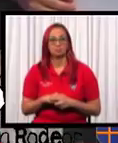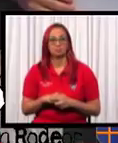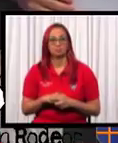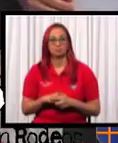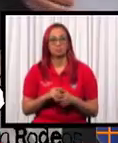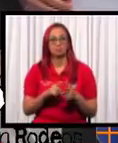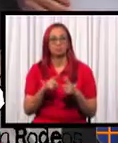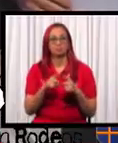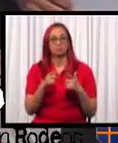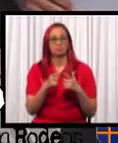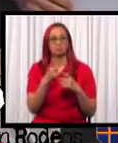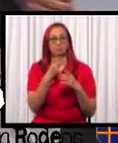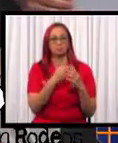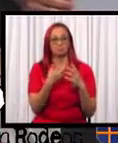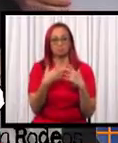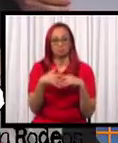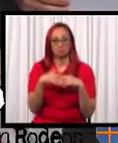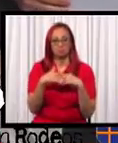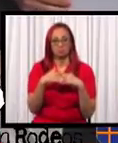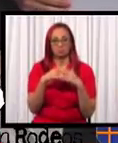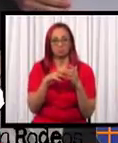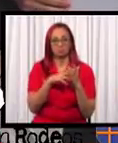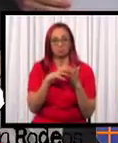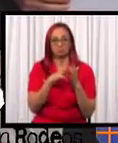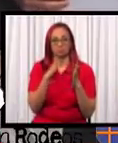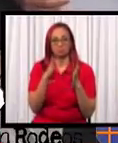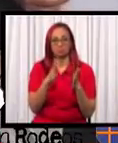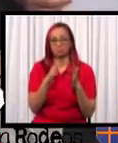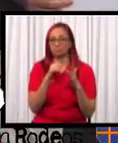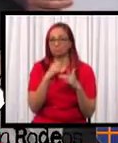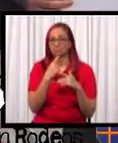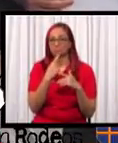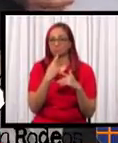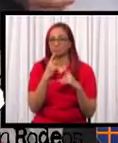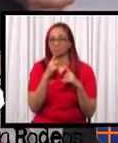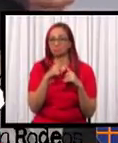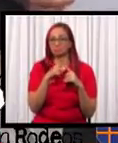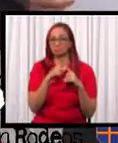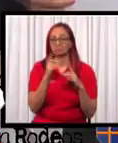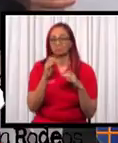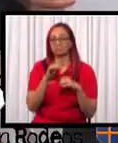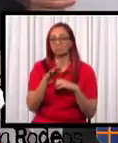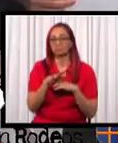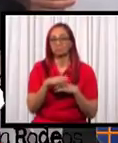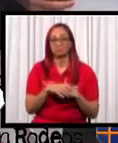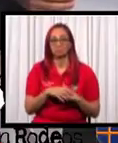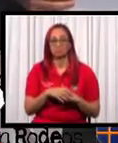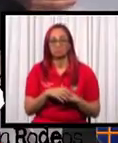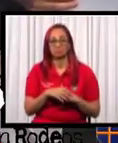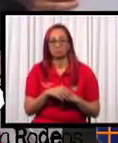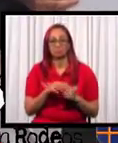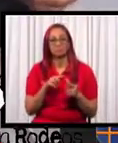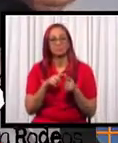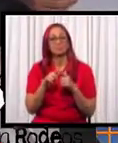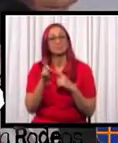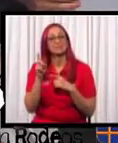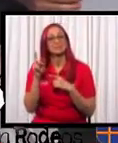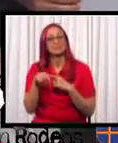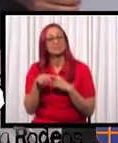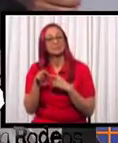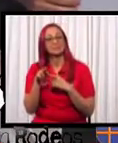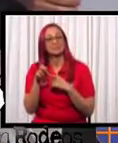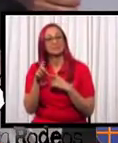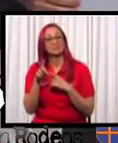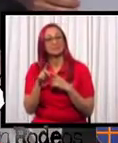dos empresas arroceras de Costa Rica no las voy a decir hasta que no manden el cheque. Tienen redes